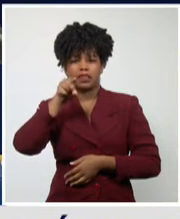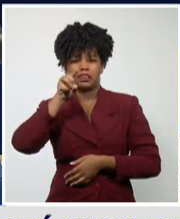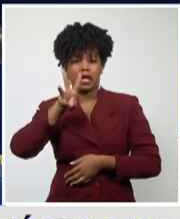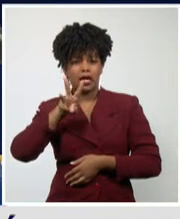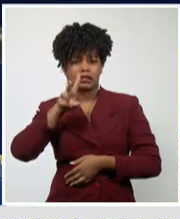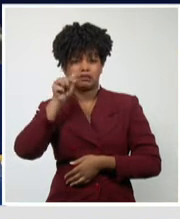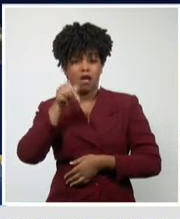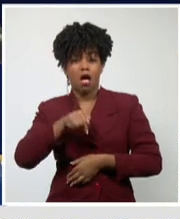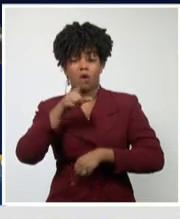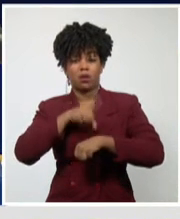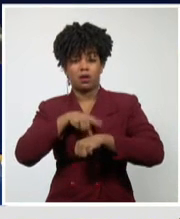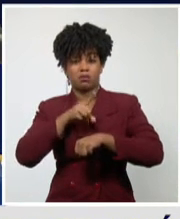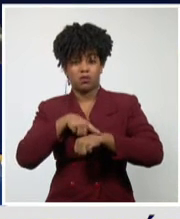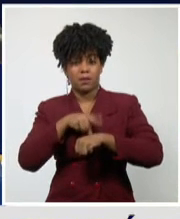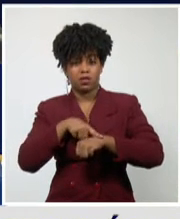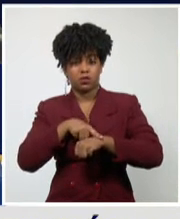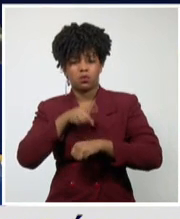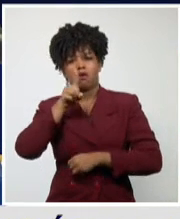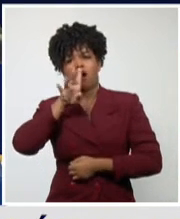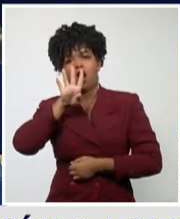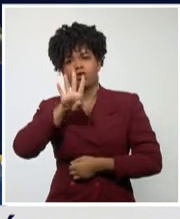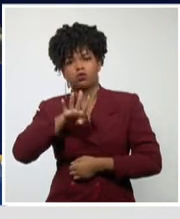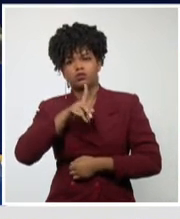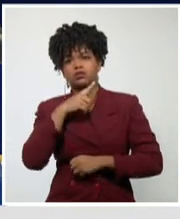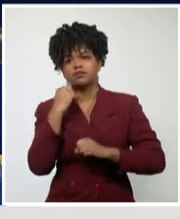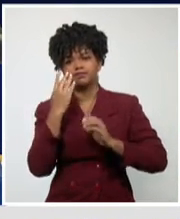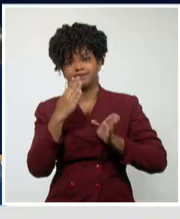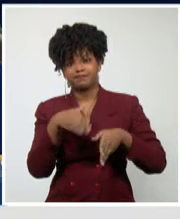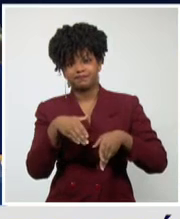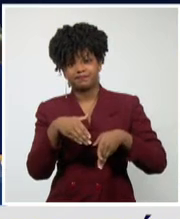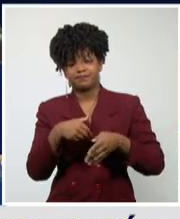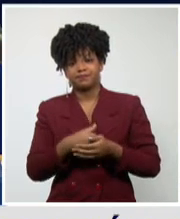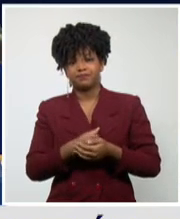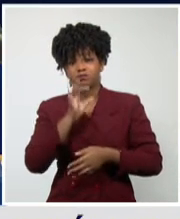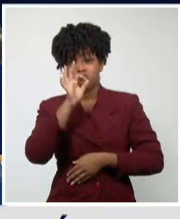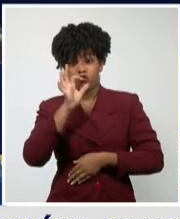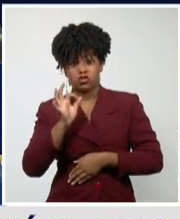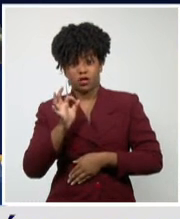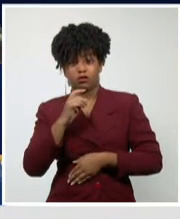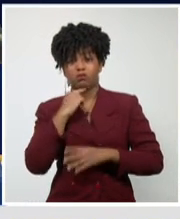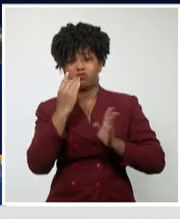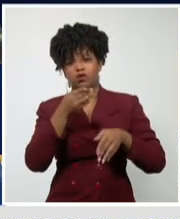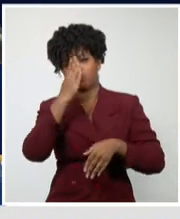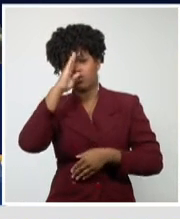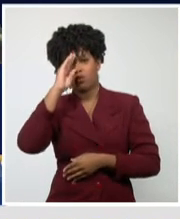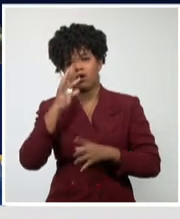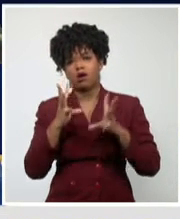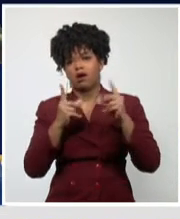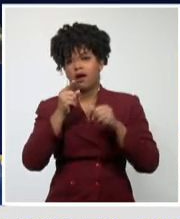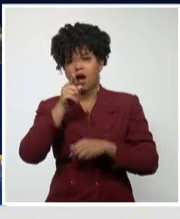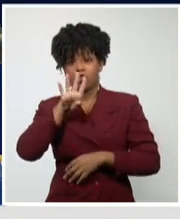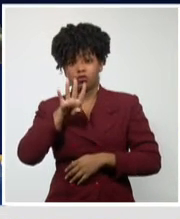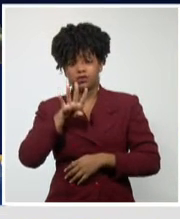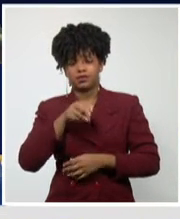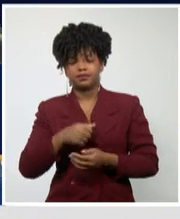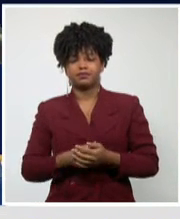en lugar 14 con esta letalidad, y de los 35 países de esta